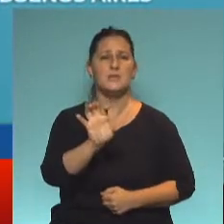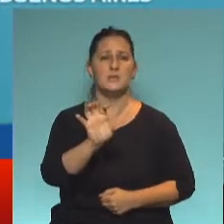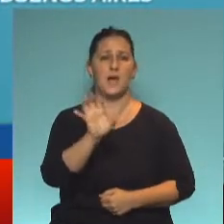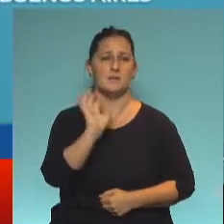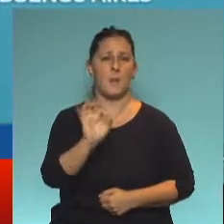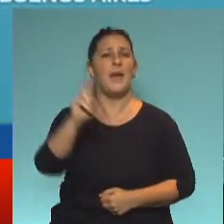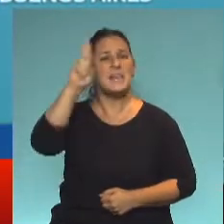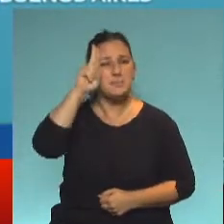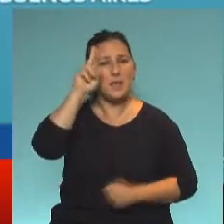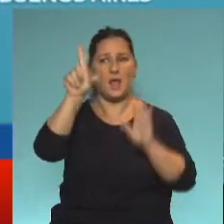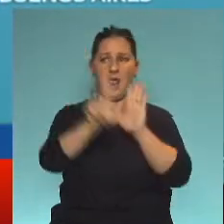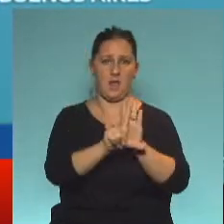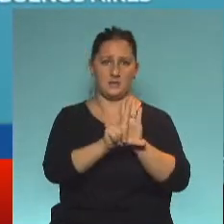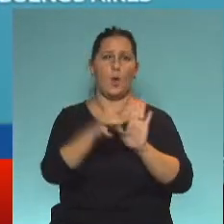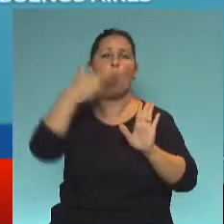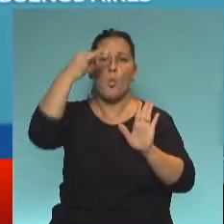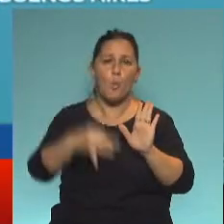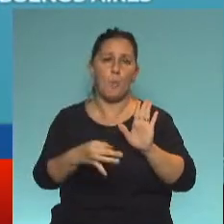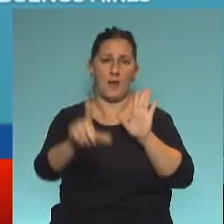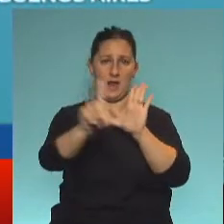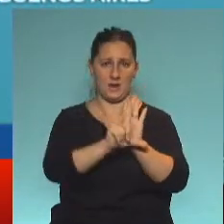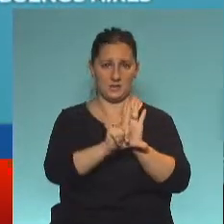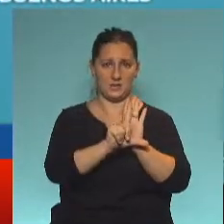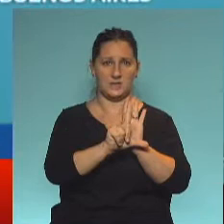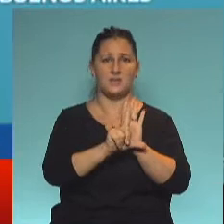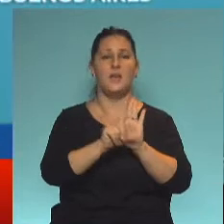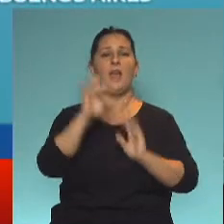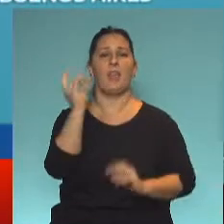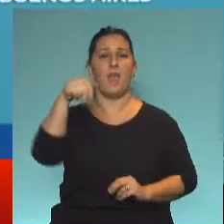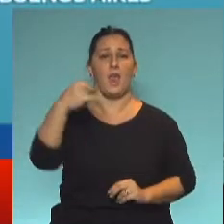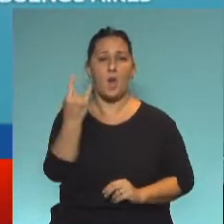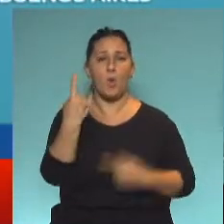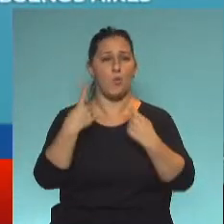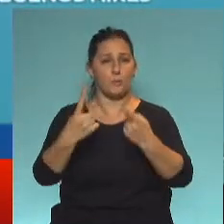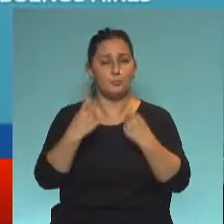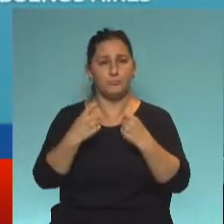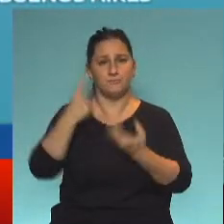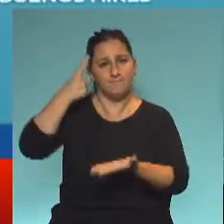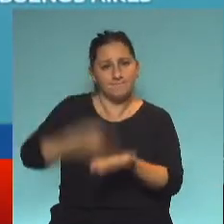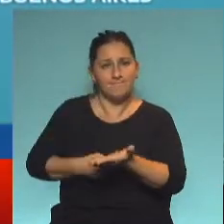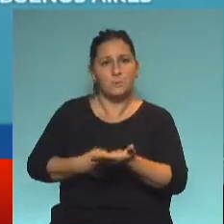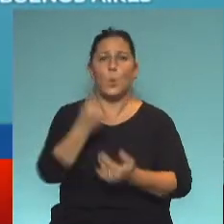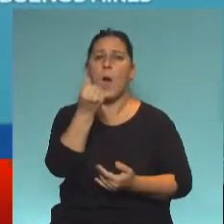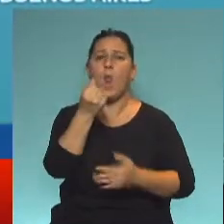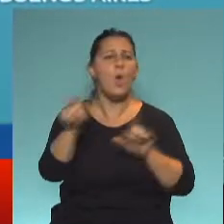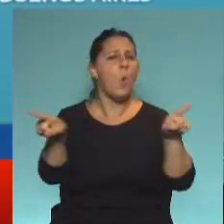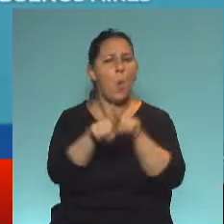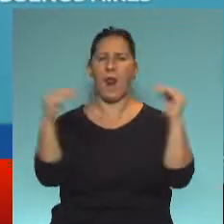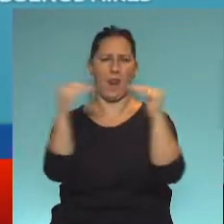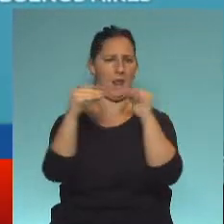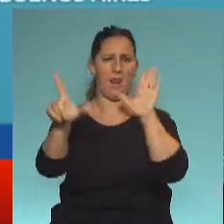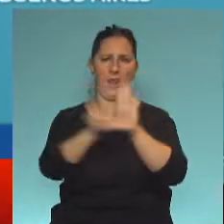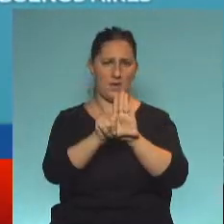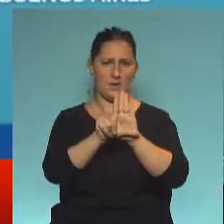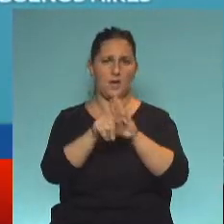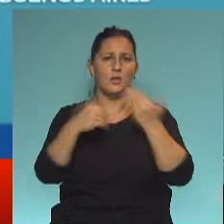respeta las leyes y cumple las leyes. Un decreto de necesidad de urgencia tiene valor de ley. Por lo tanto, en la